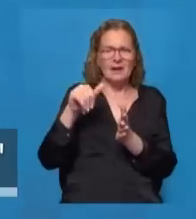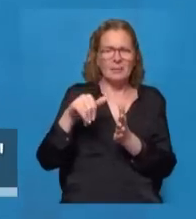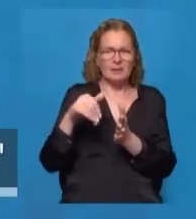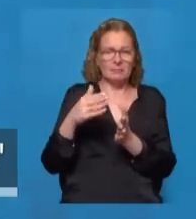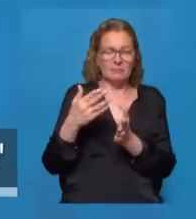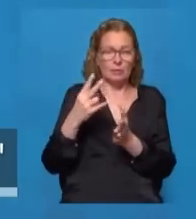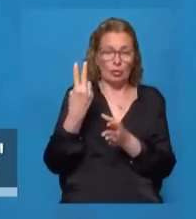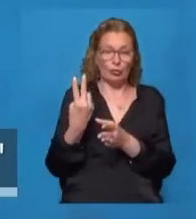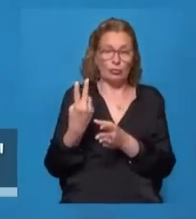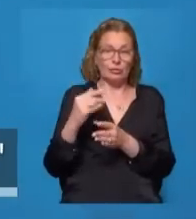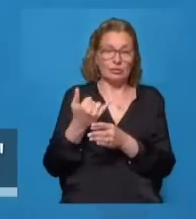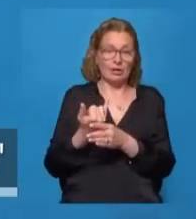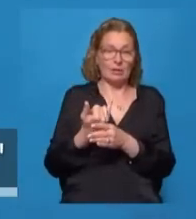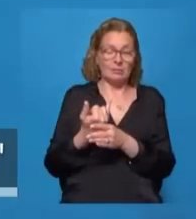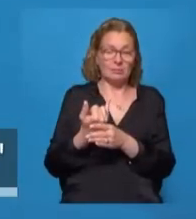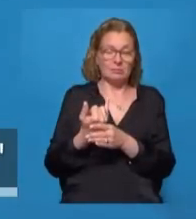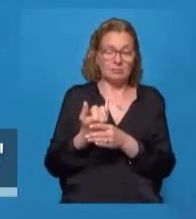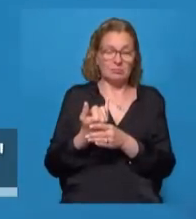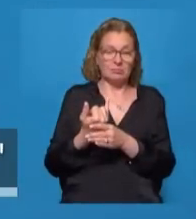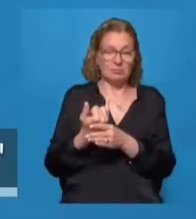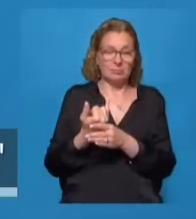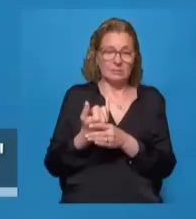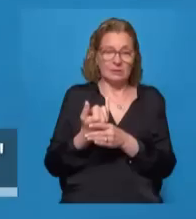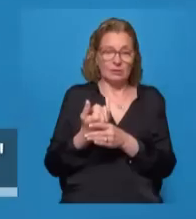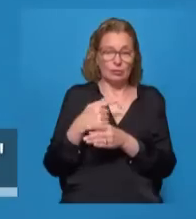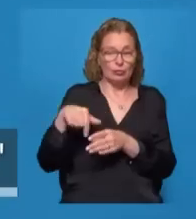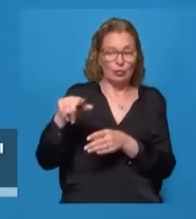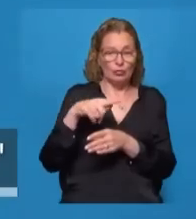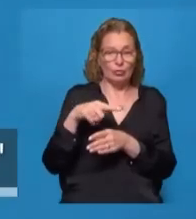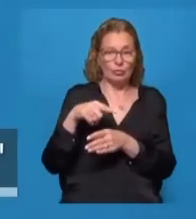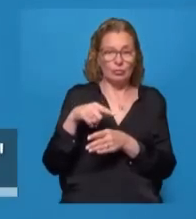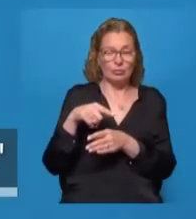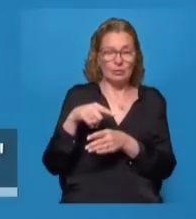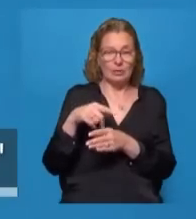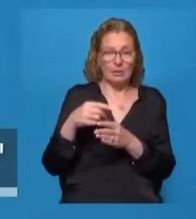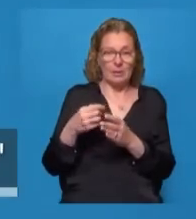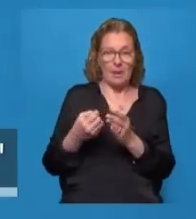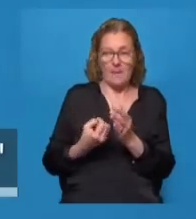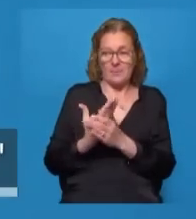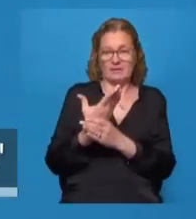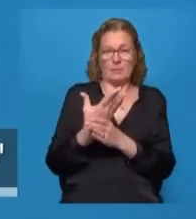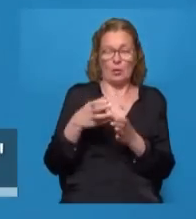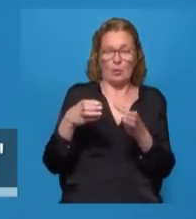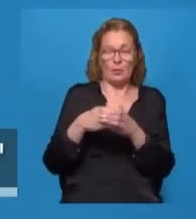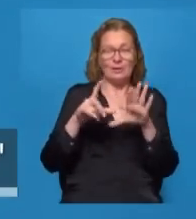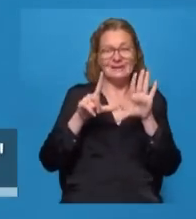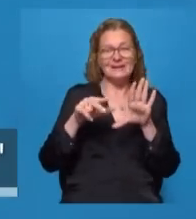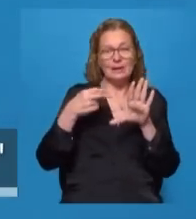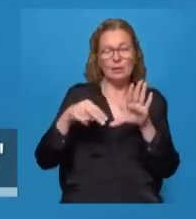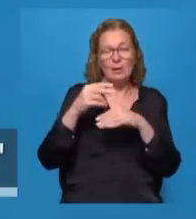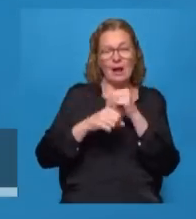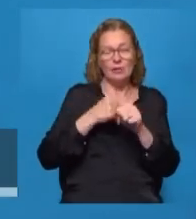fue upm2 que fue el motivo de que nosotros surgi es decir el 7 de noviembre de